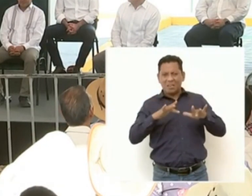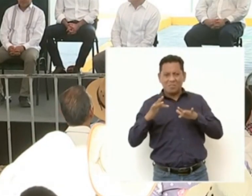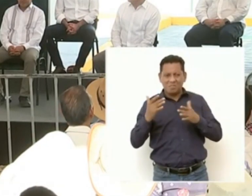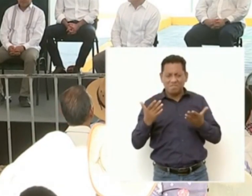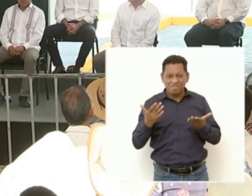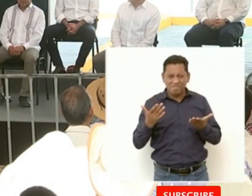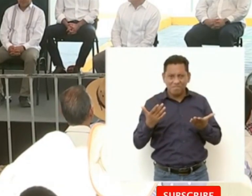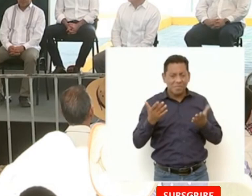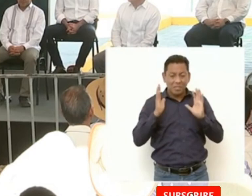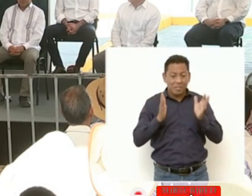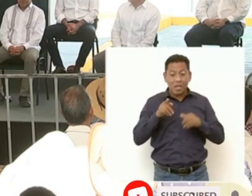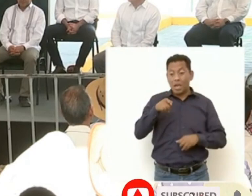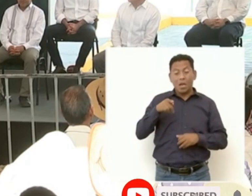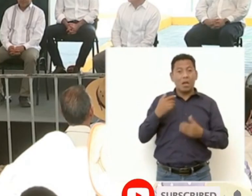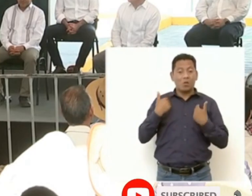de que ya